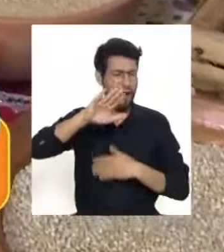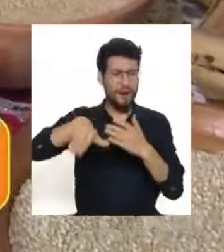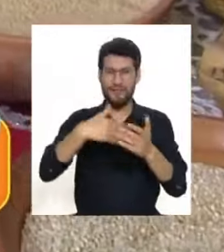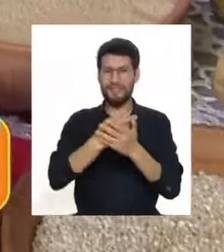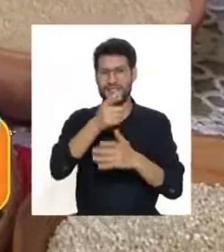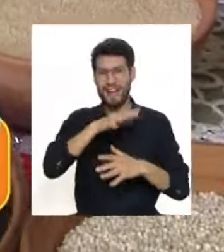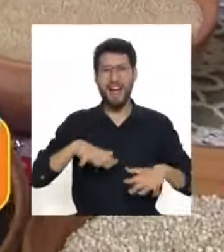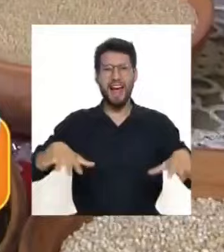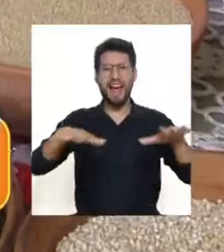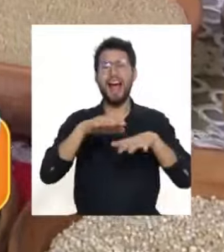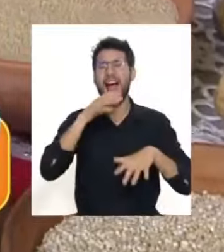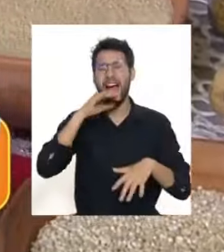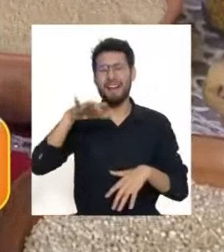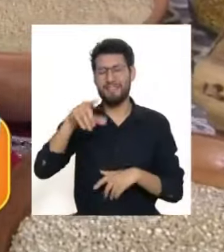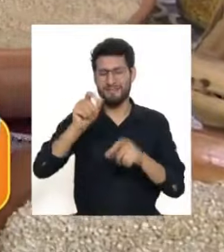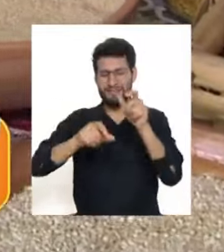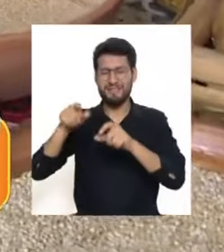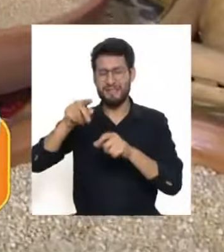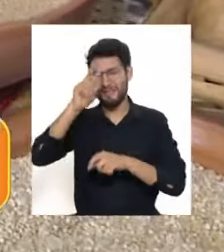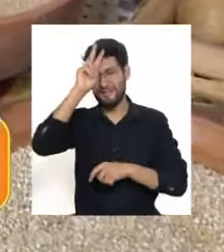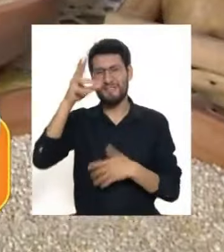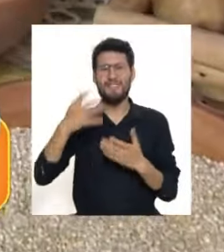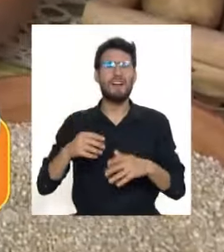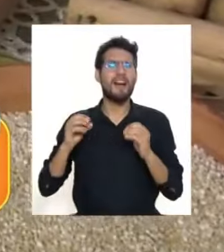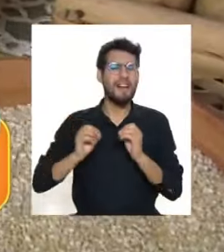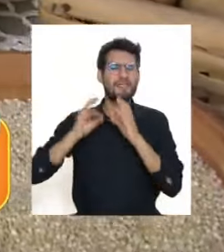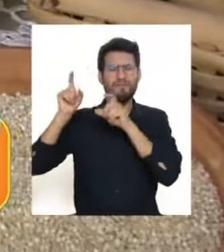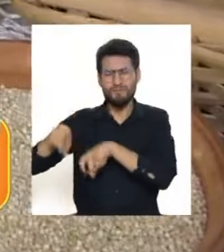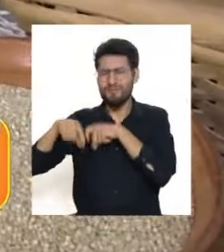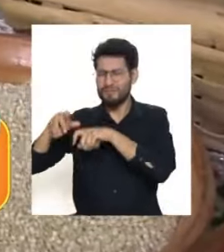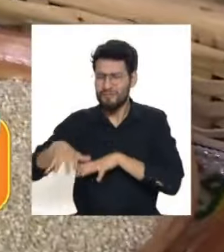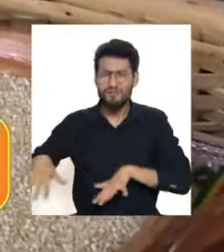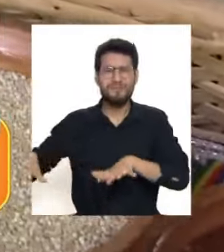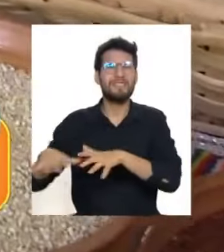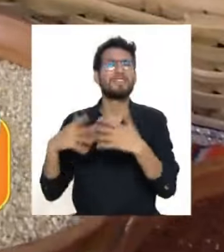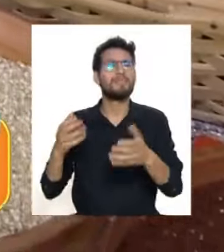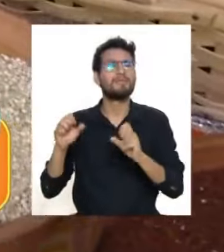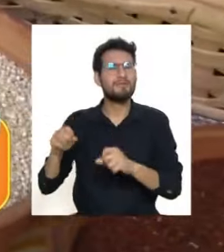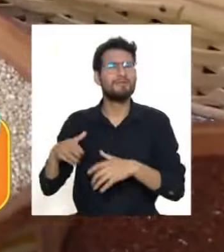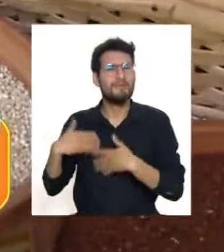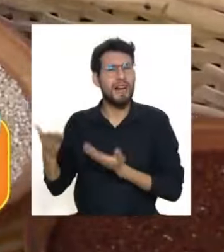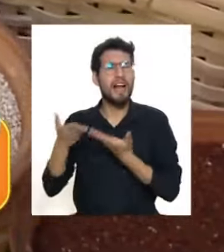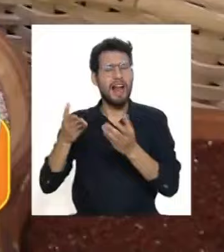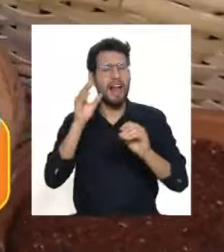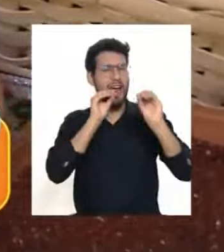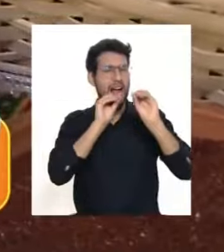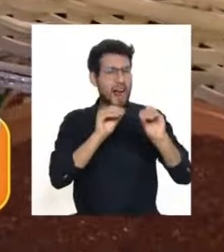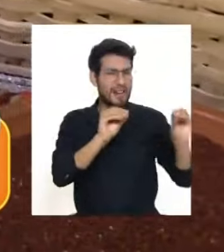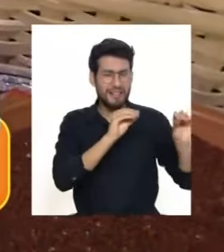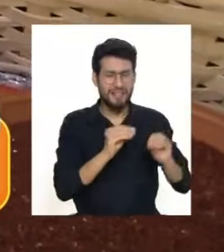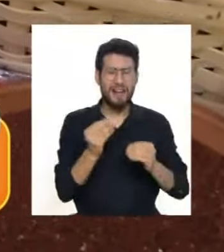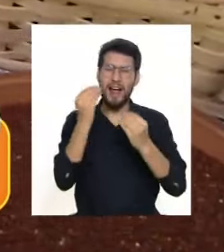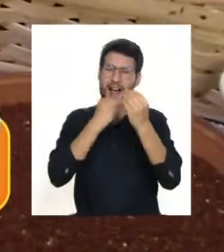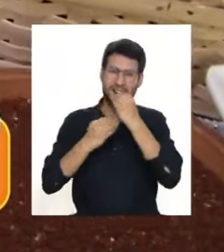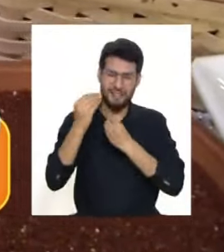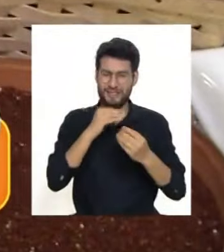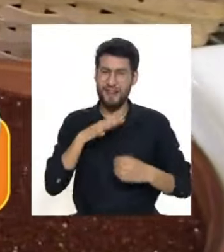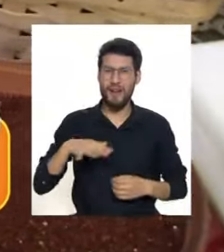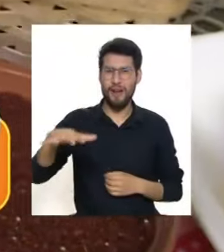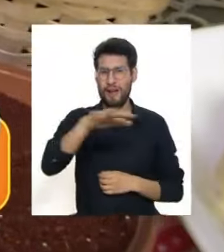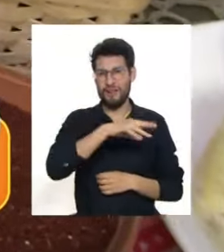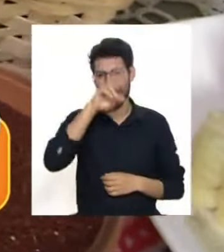todos los campesinos del Perú que día en día labran la tierra para podernos alimentar, para poder alimentar a